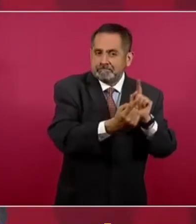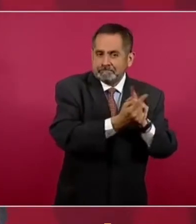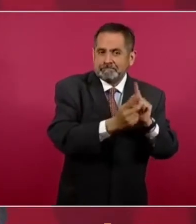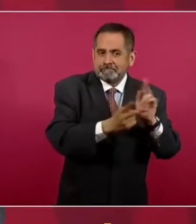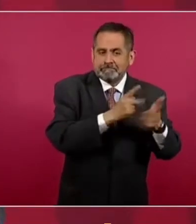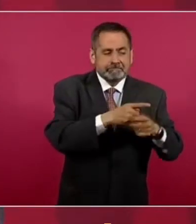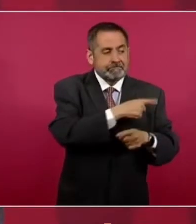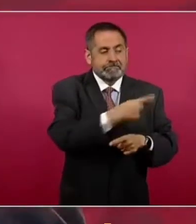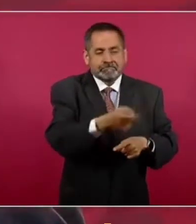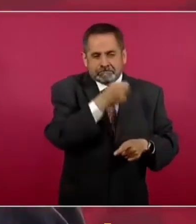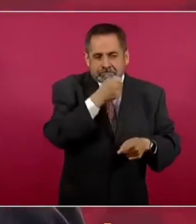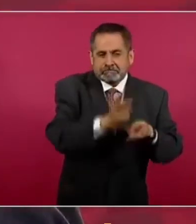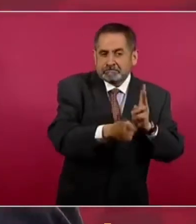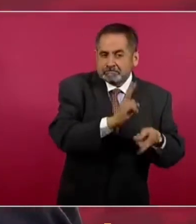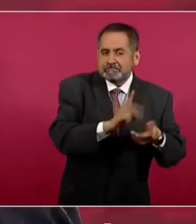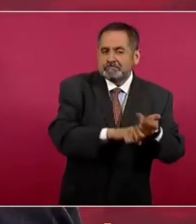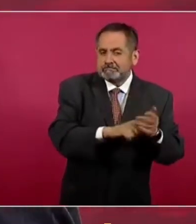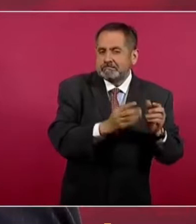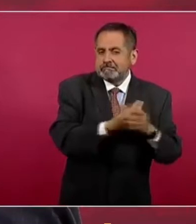los entrevistaron